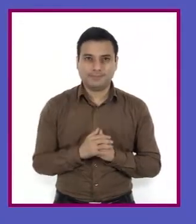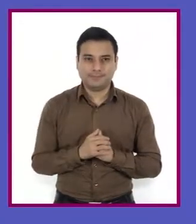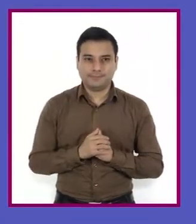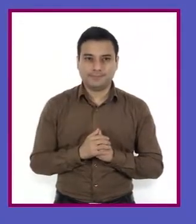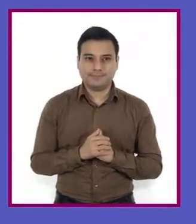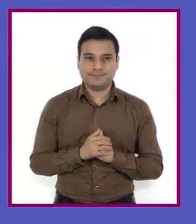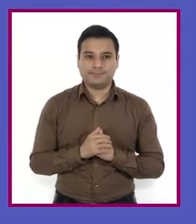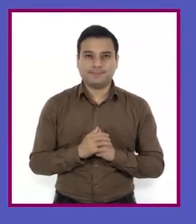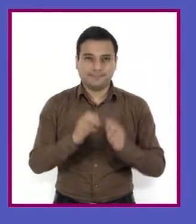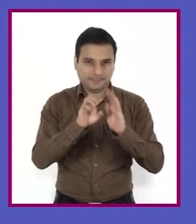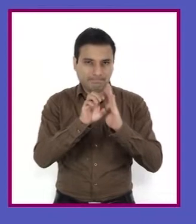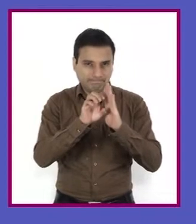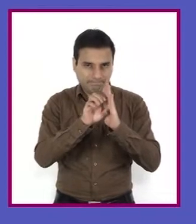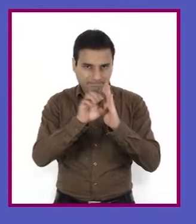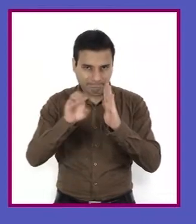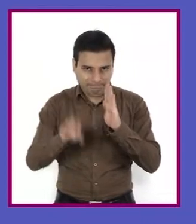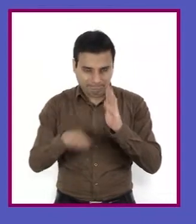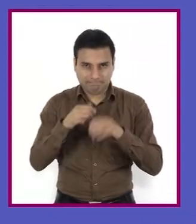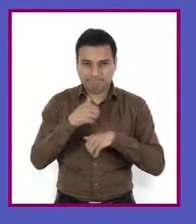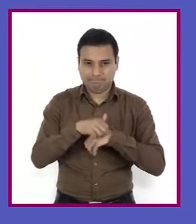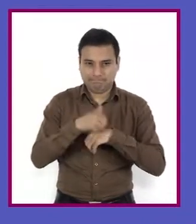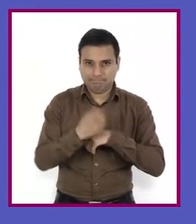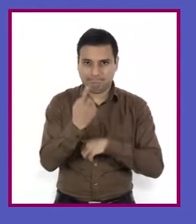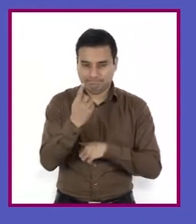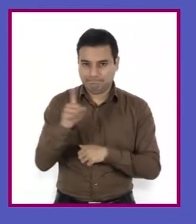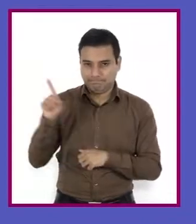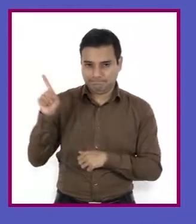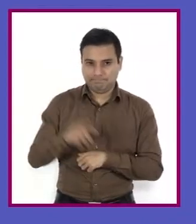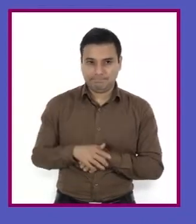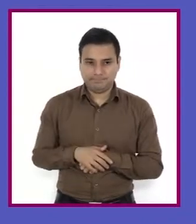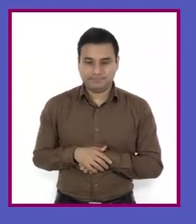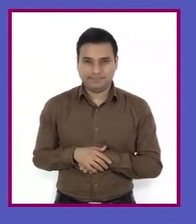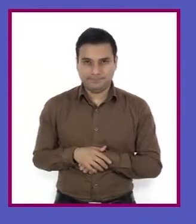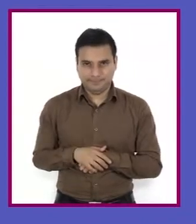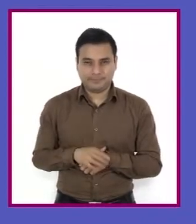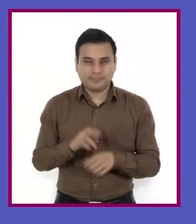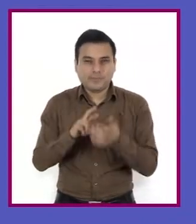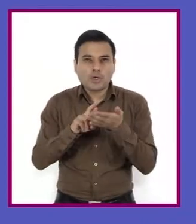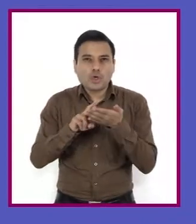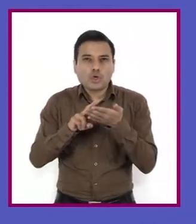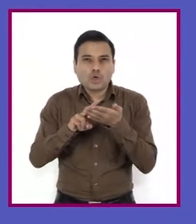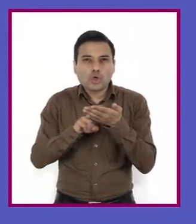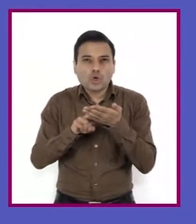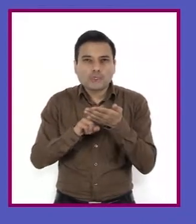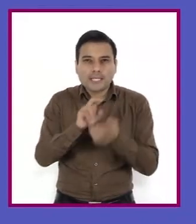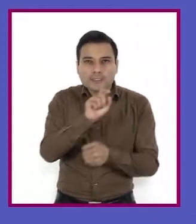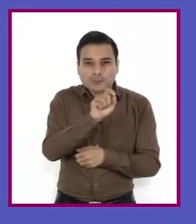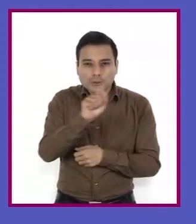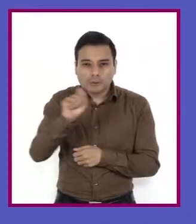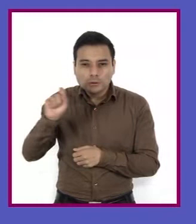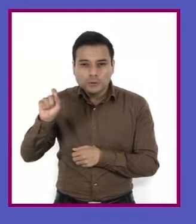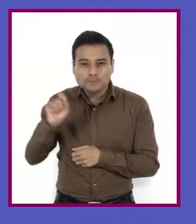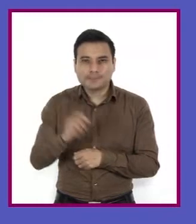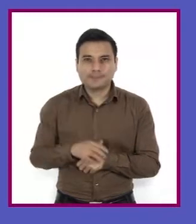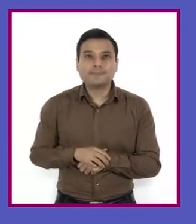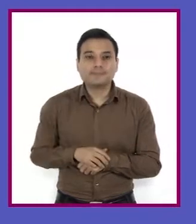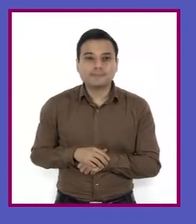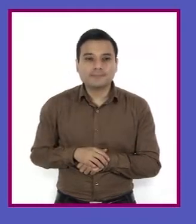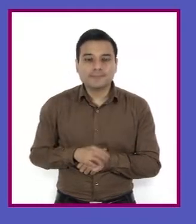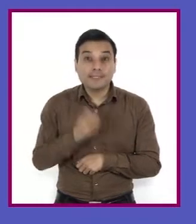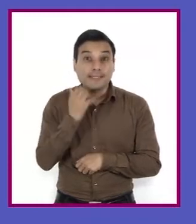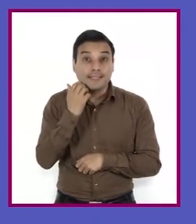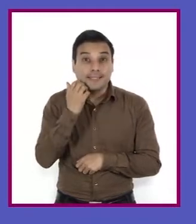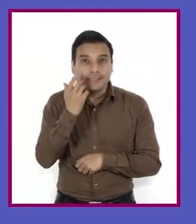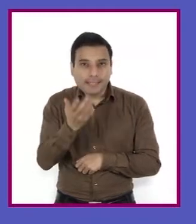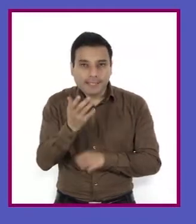En este ejemplo, a partir de lo subrayado en rosa, nos podemos dar cuenta que su intención fue rescatar la